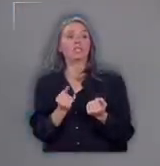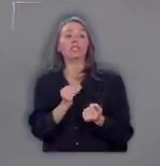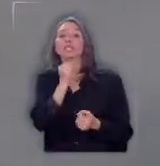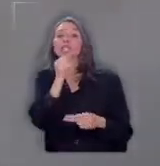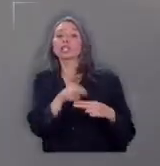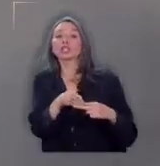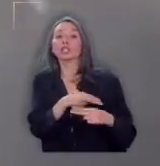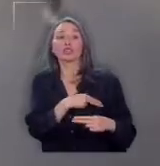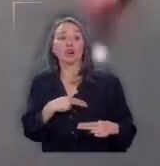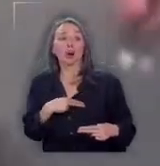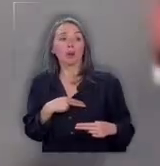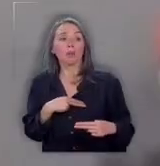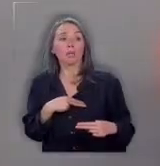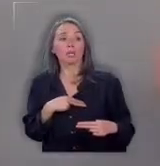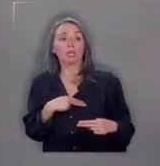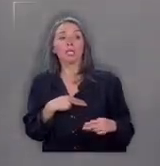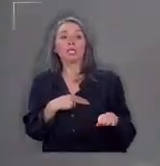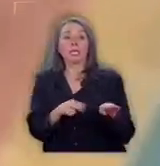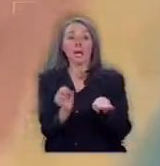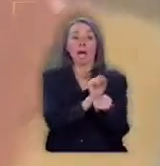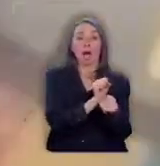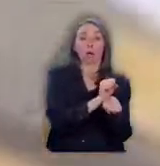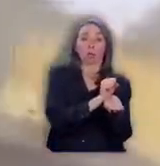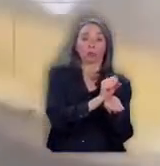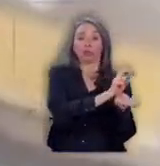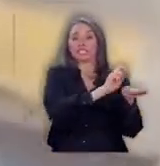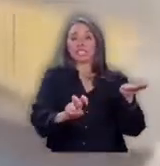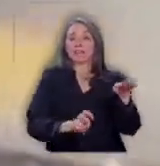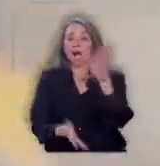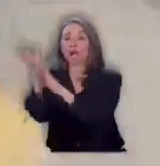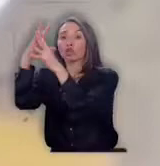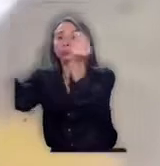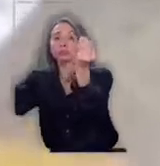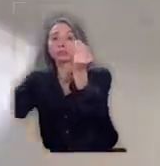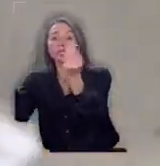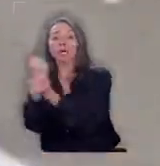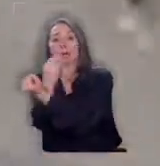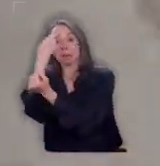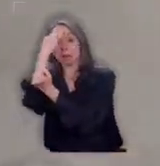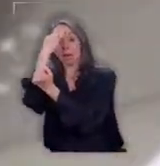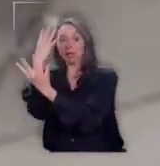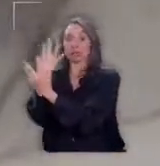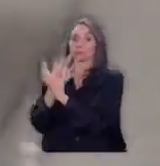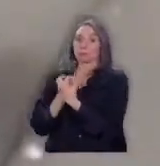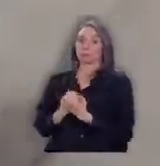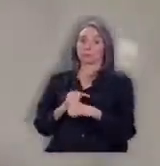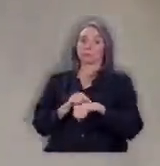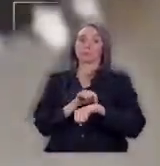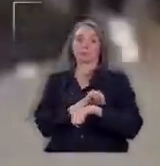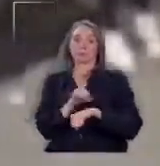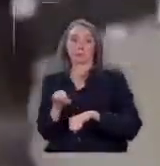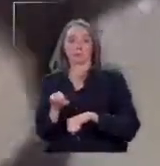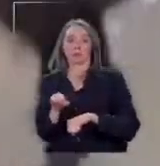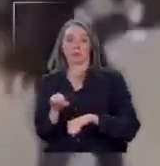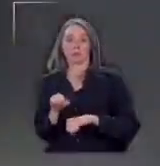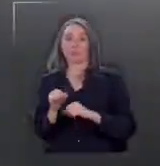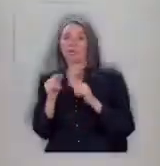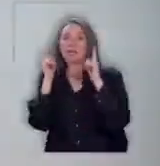identificado se perdió entre la multitud siendo capturado por la policía solo minutos más